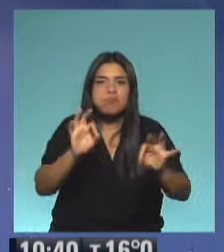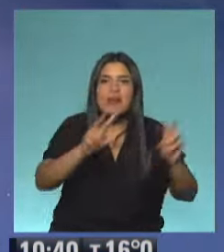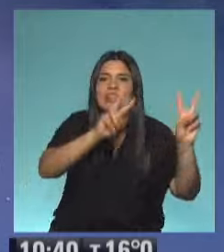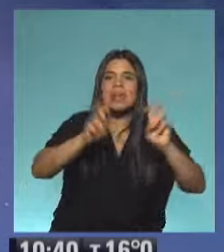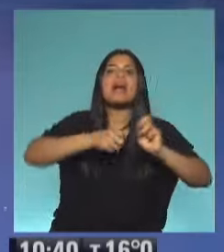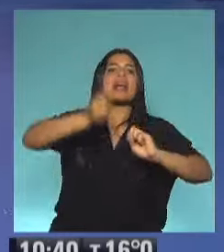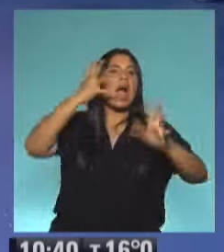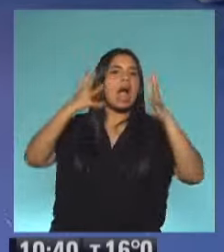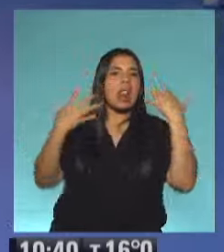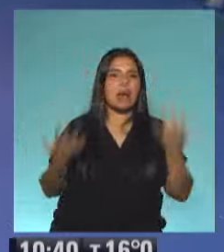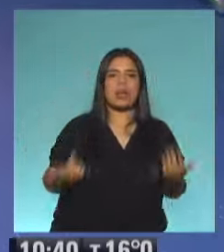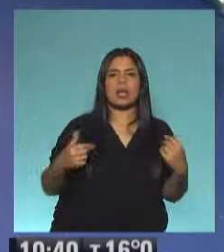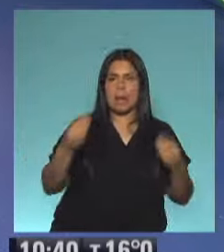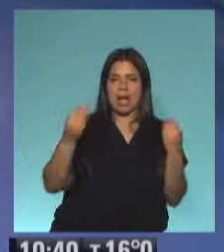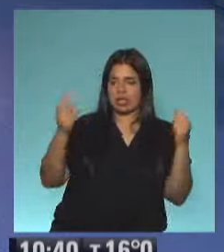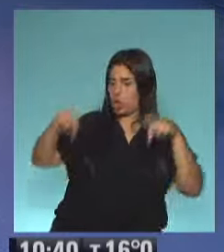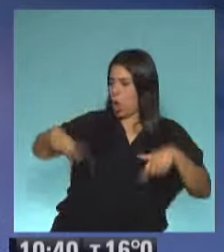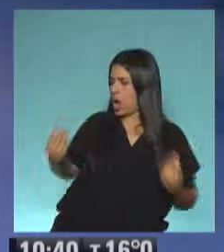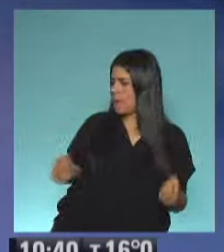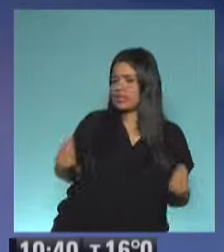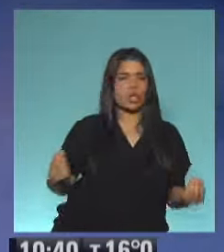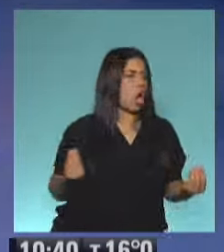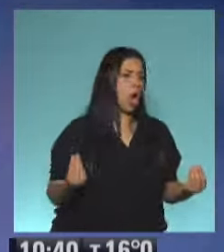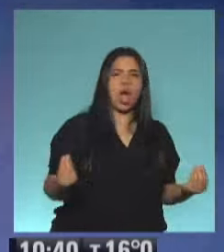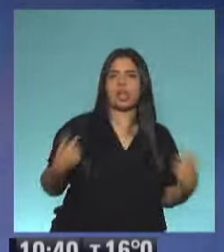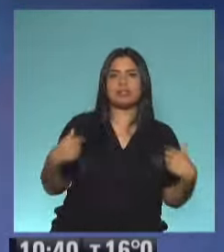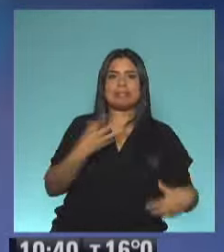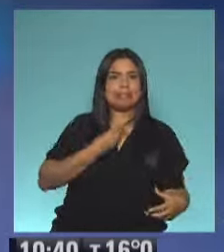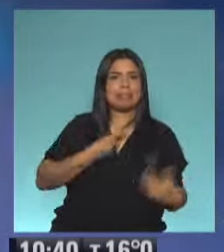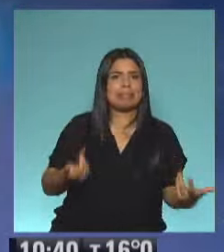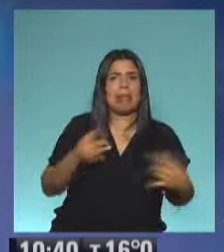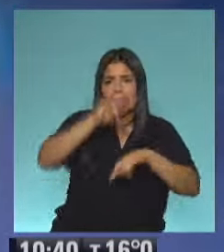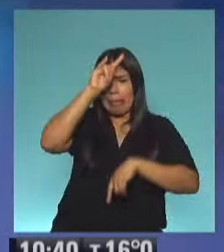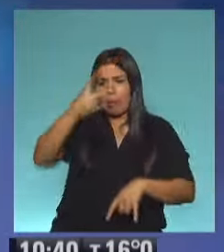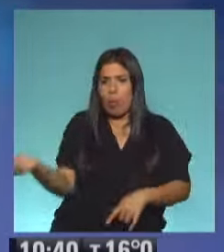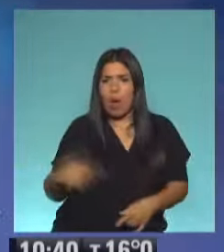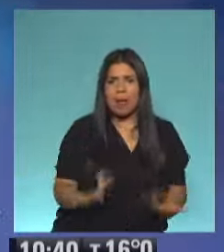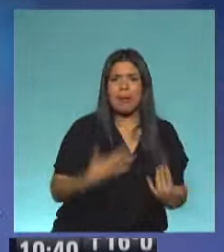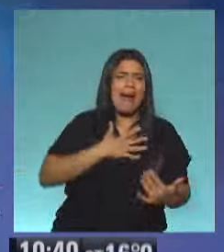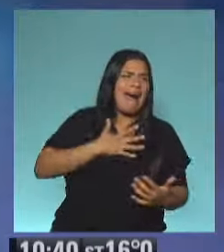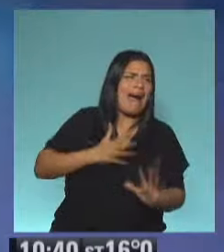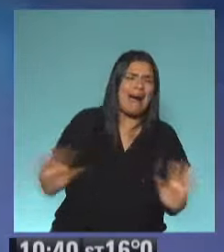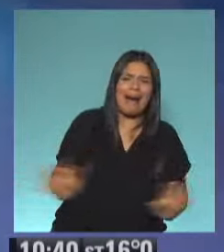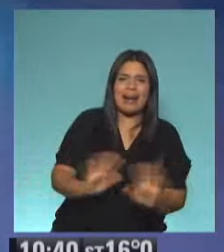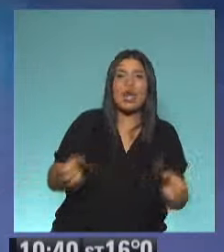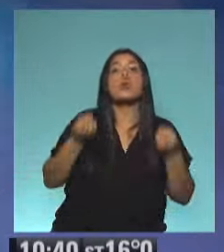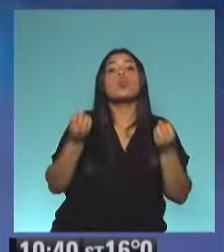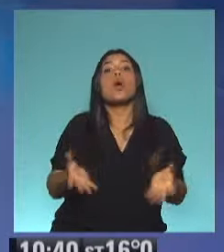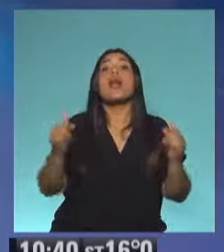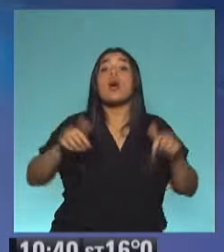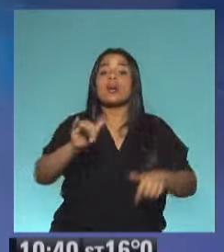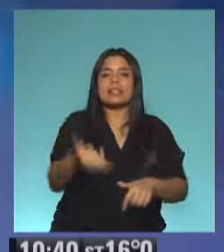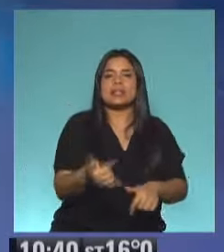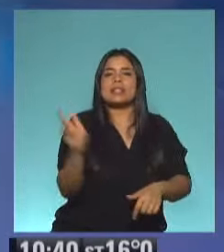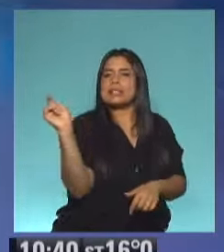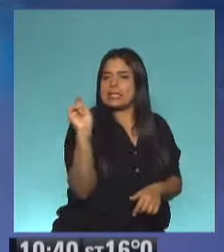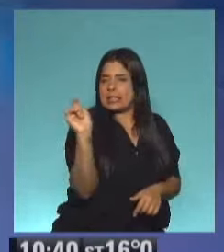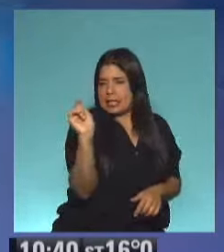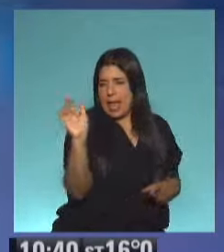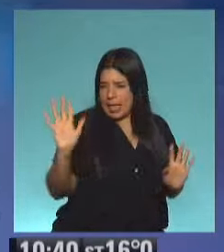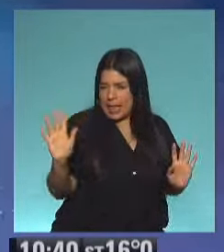pasó? ¿Qué pasó acá? ¿Qué pasó? Ahí está. Tengo miedo que vuelva el diablillo. Bueno, nos vamos a ir a un